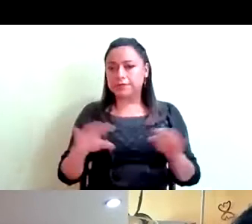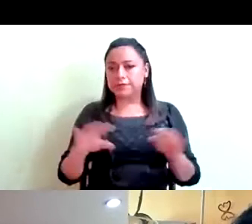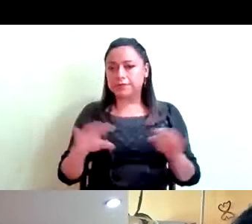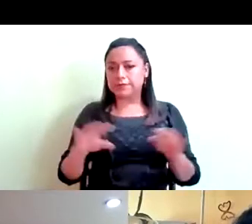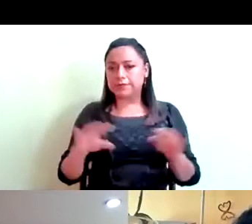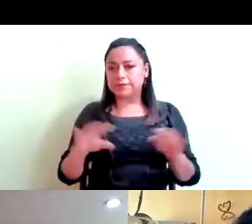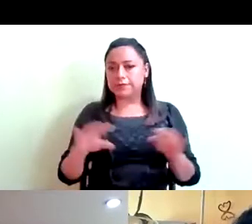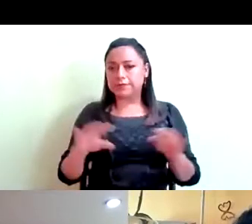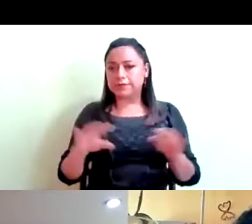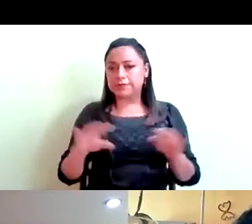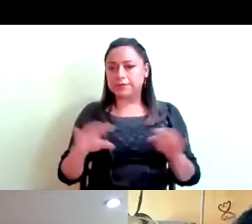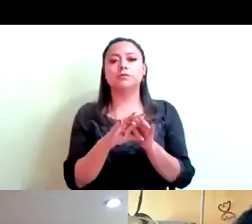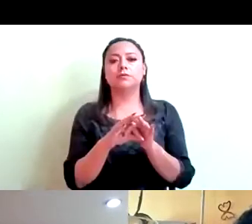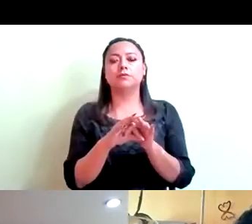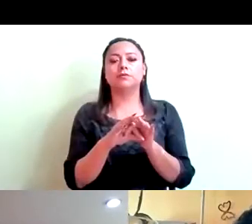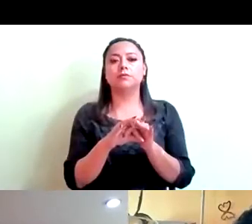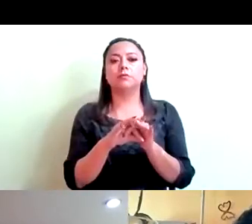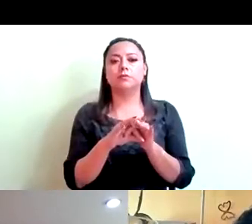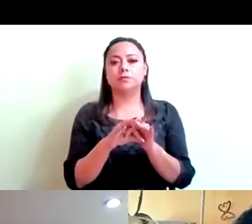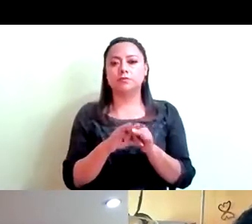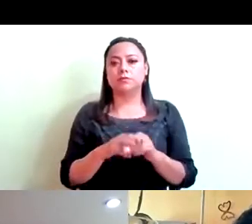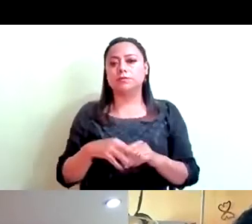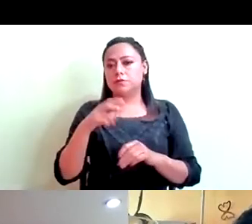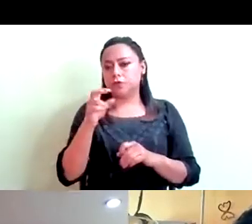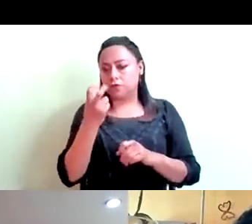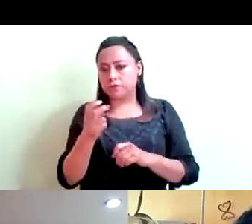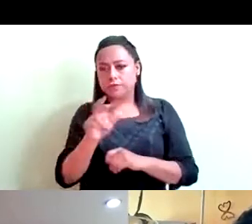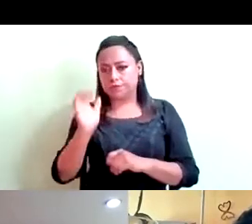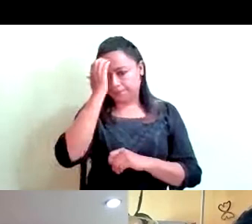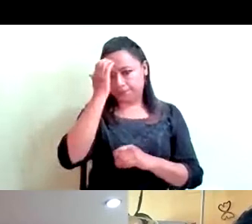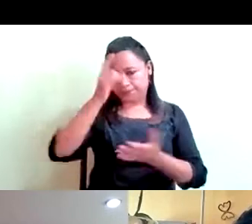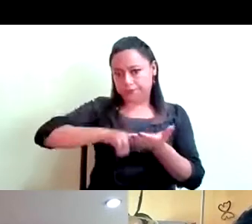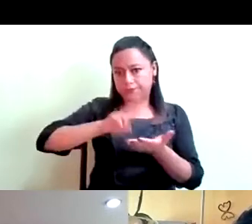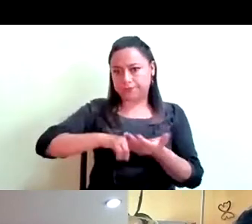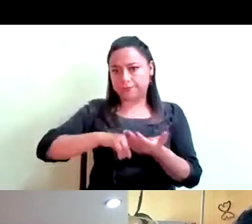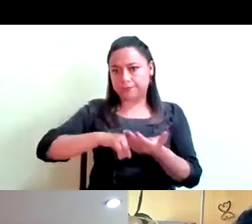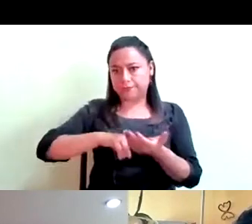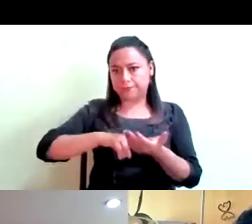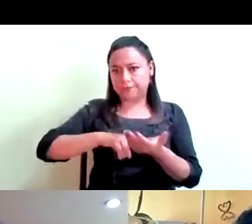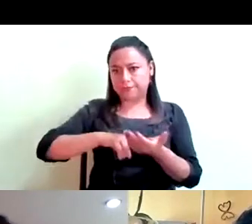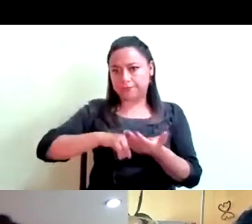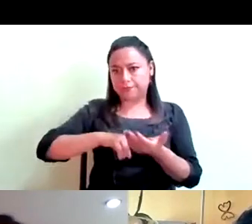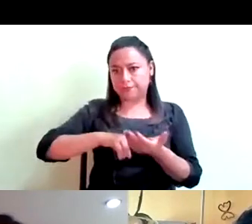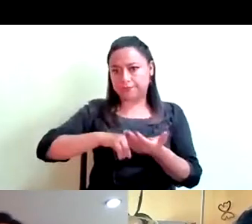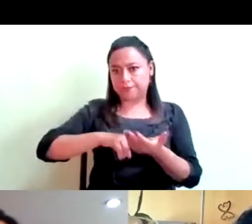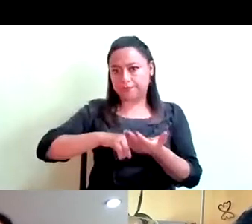con el reconocimiento de validez oficial de estudios del tipo superior. Dicho